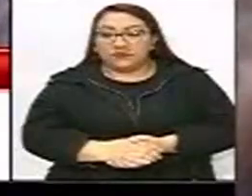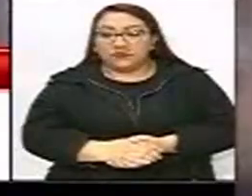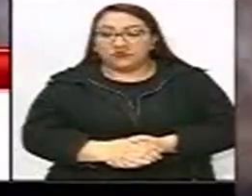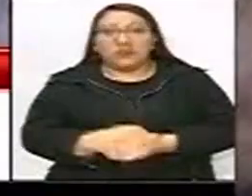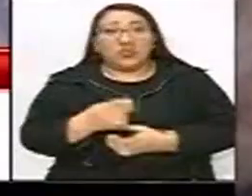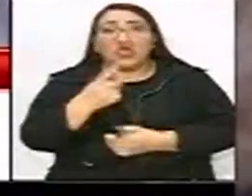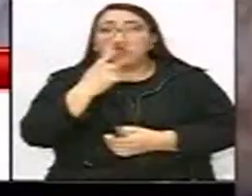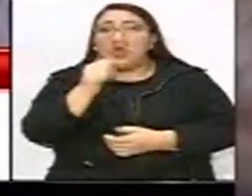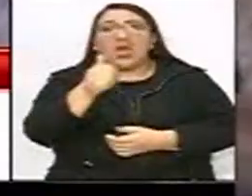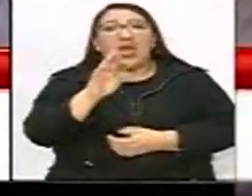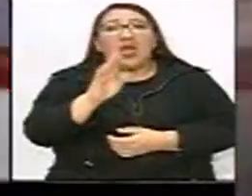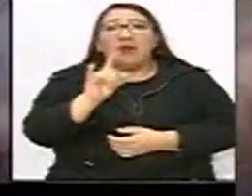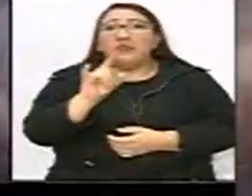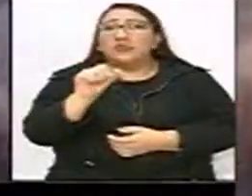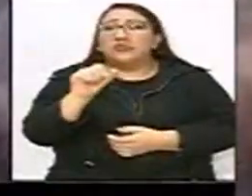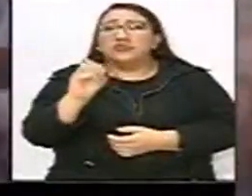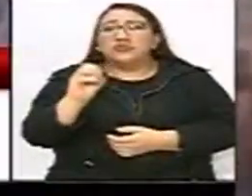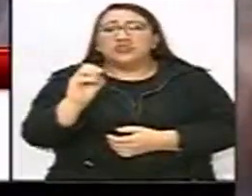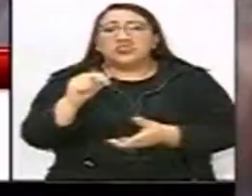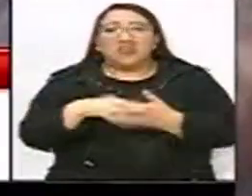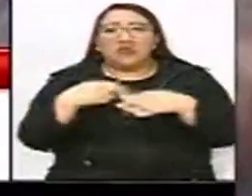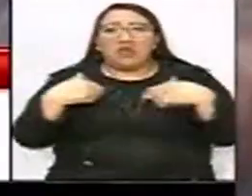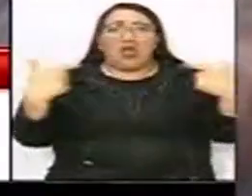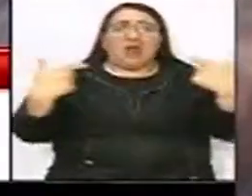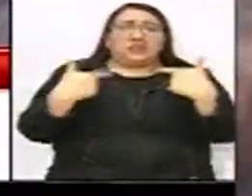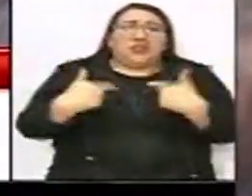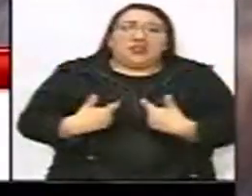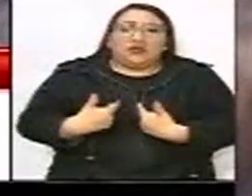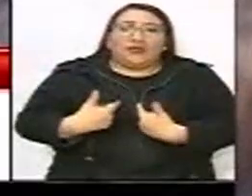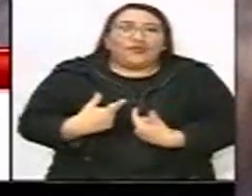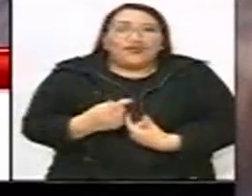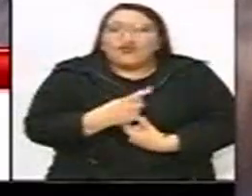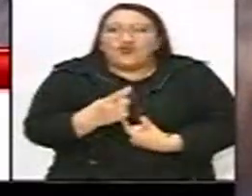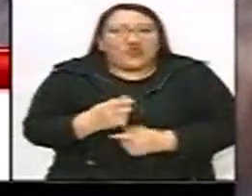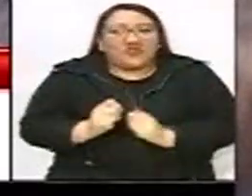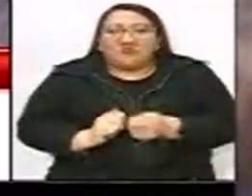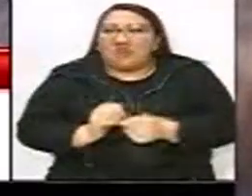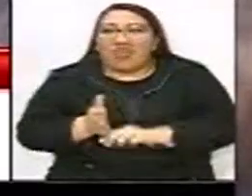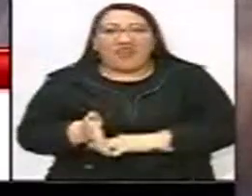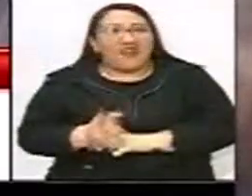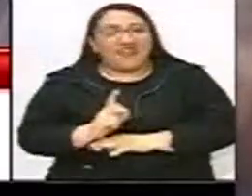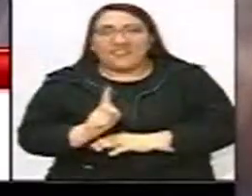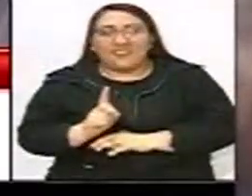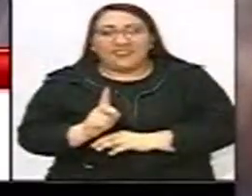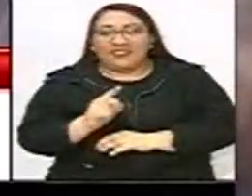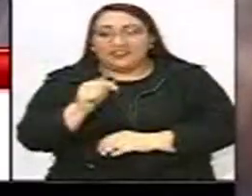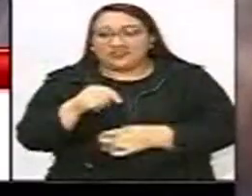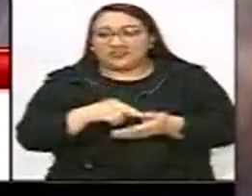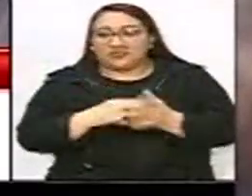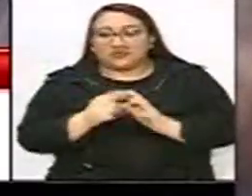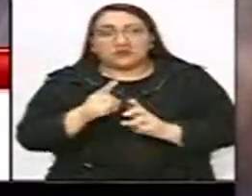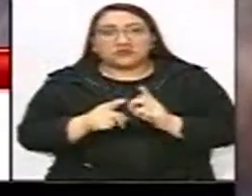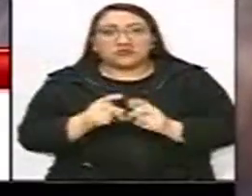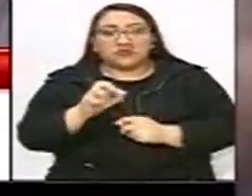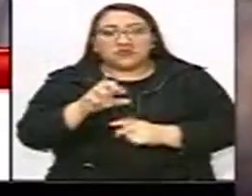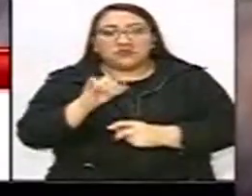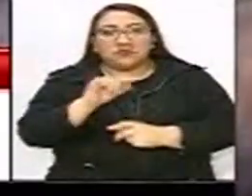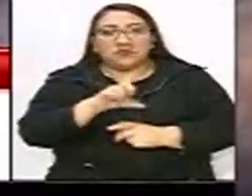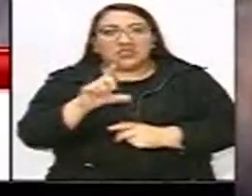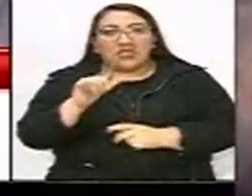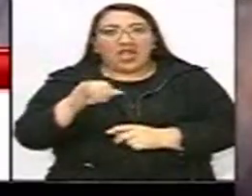es un abuso, es un asalto, no es un peaje. Aquí alguien lo dijo, es un